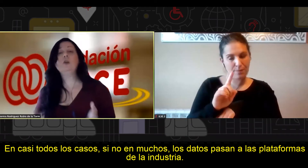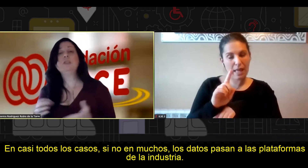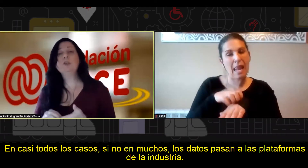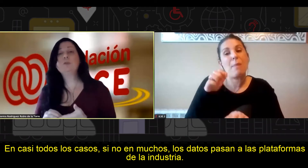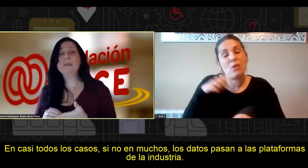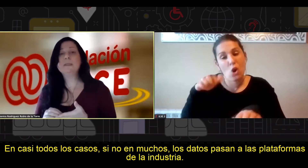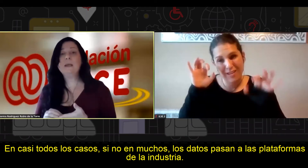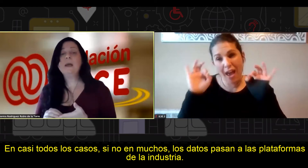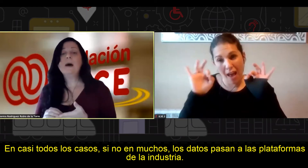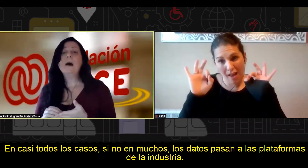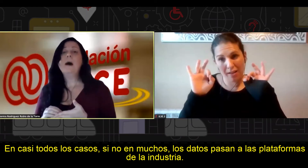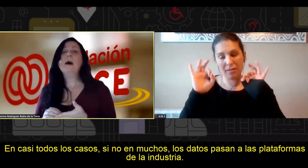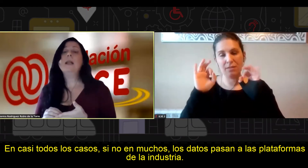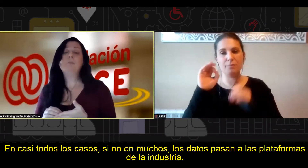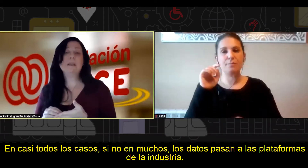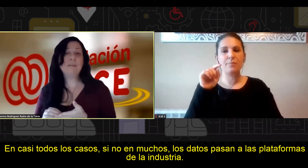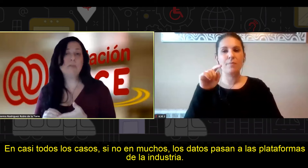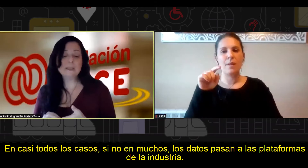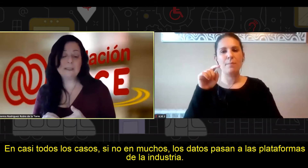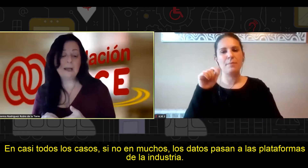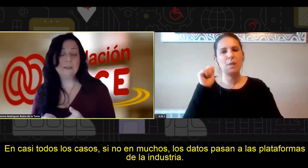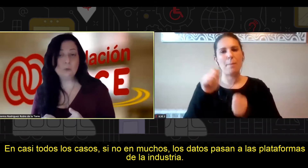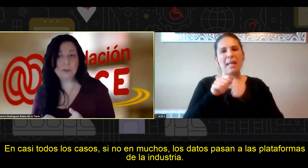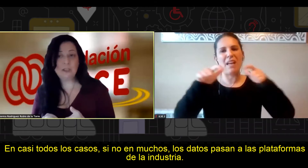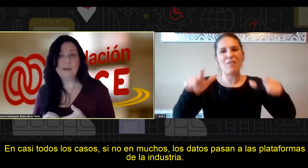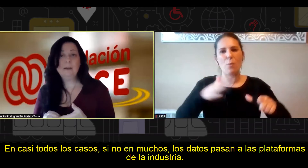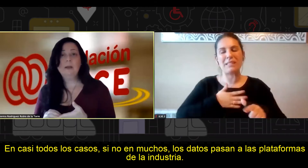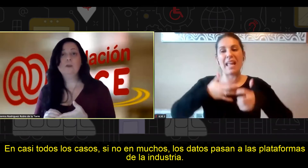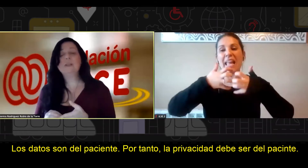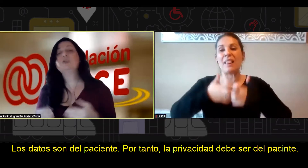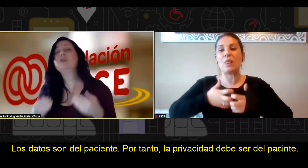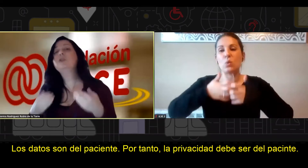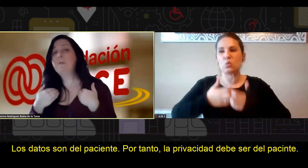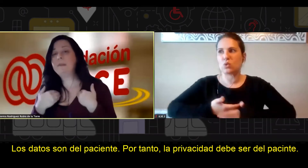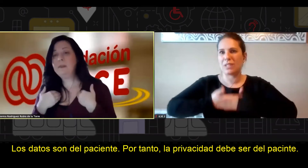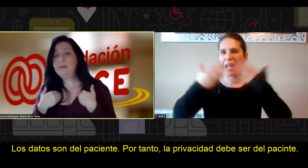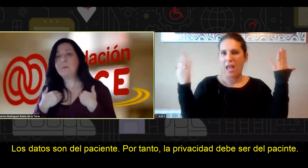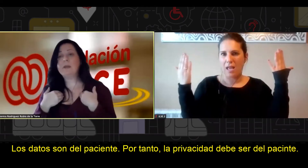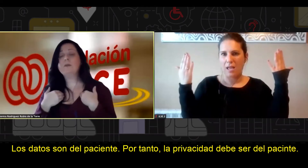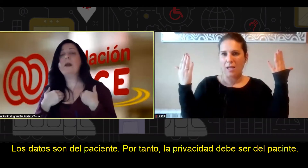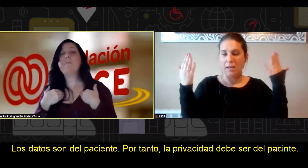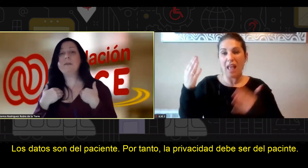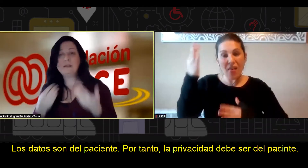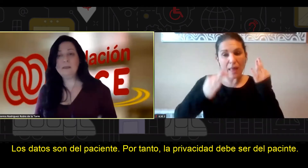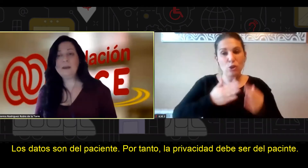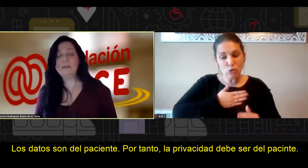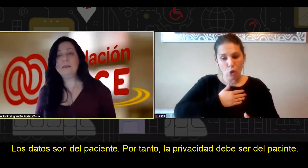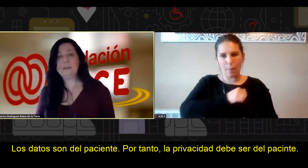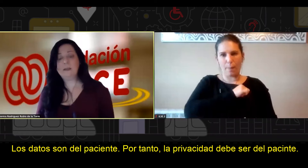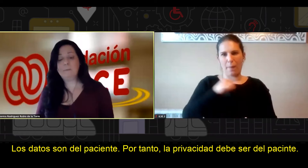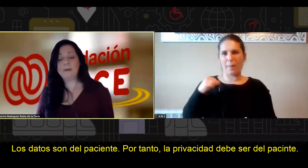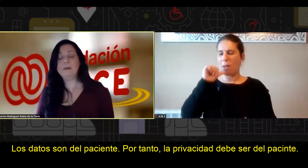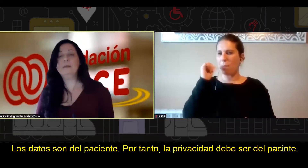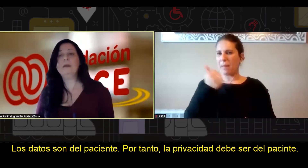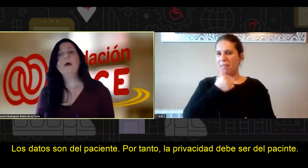los datos pasan a las plataformas de la industria. Los datos son del paciente, por tanto la privacidad debe ser